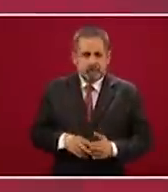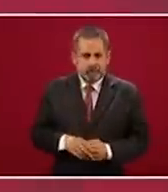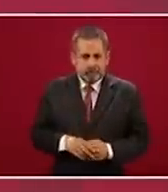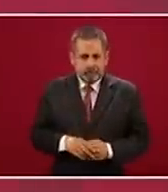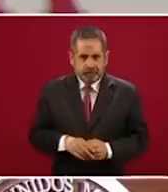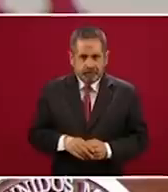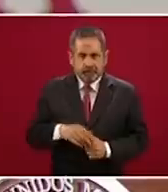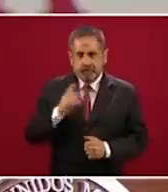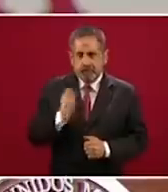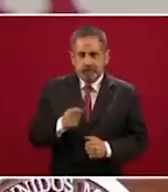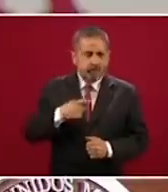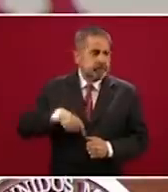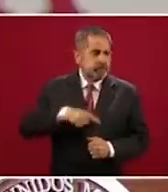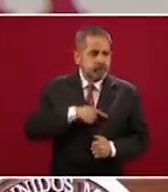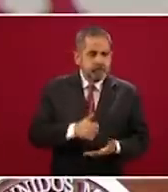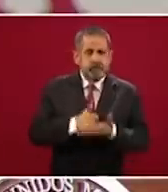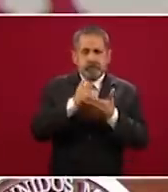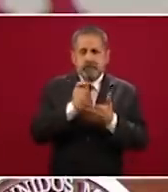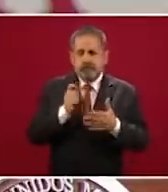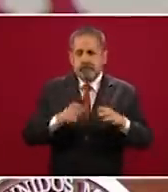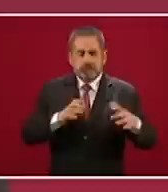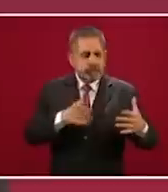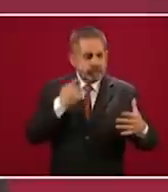El que nos ayuden a